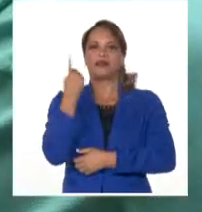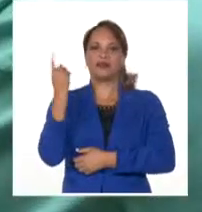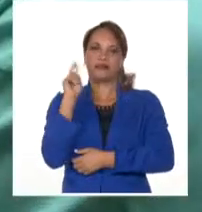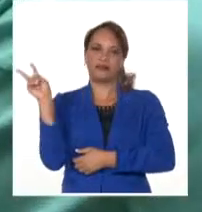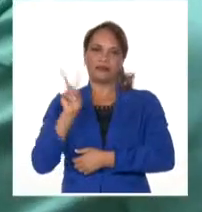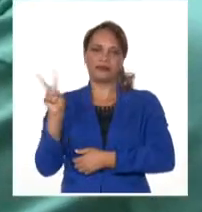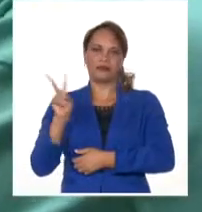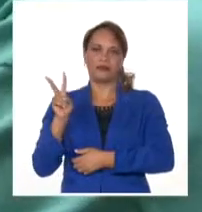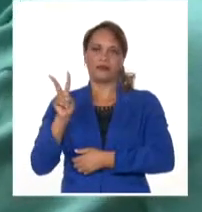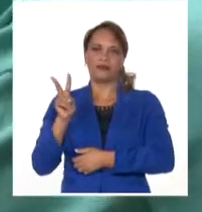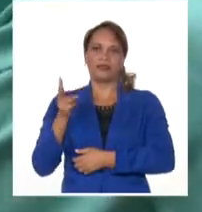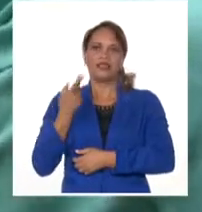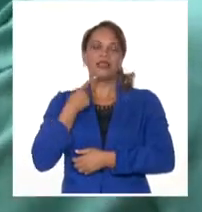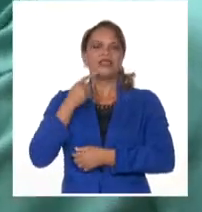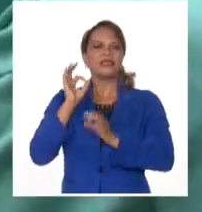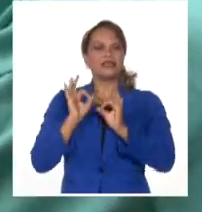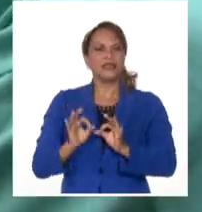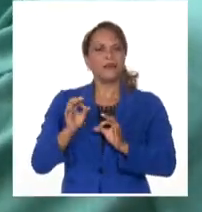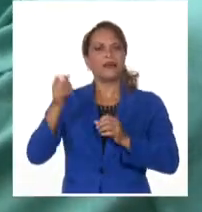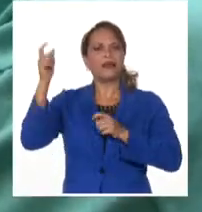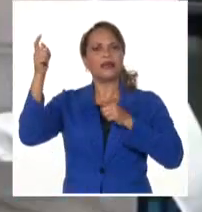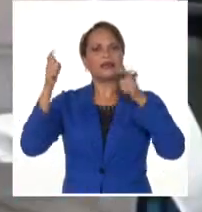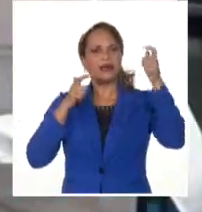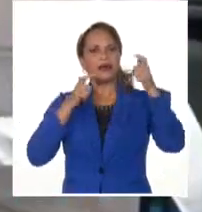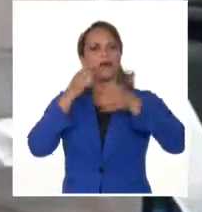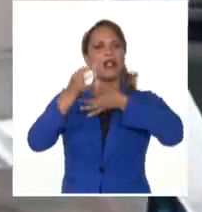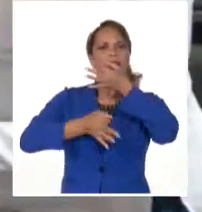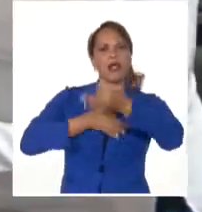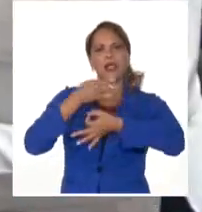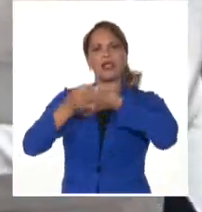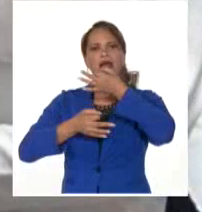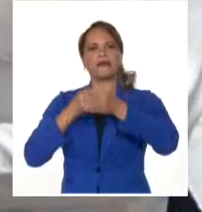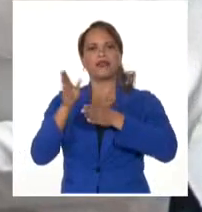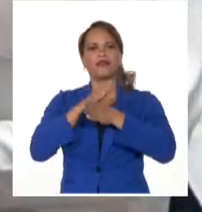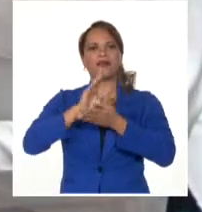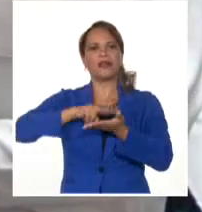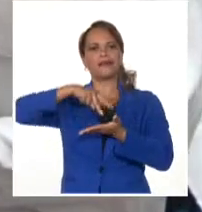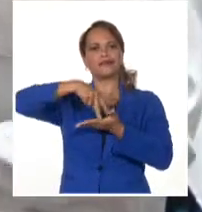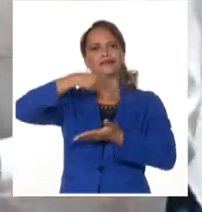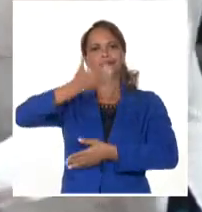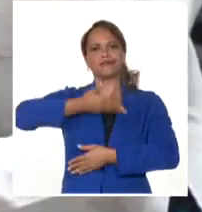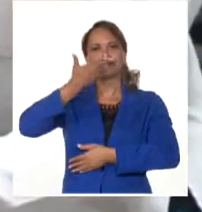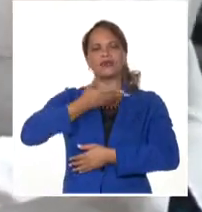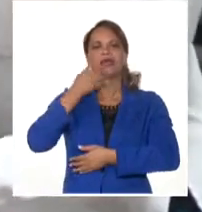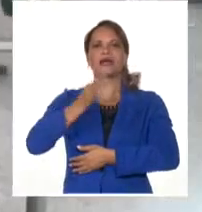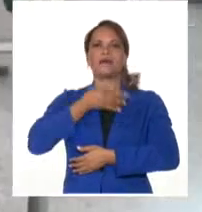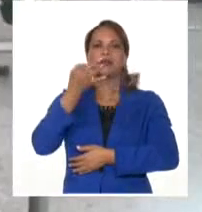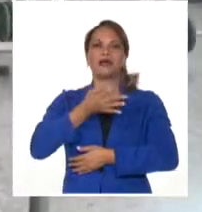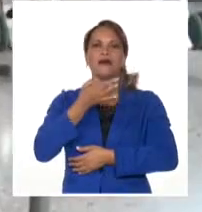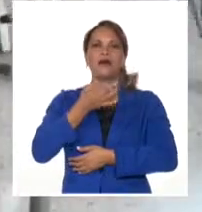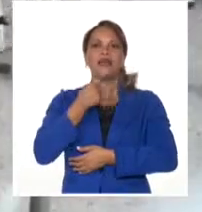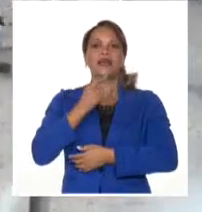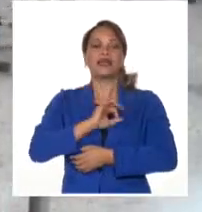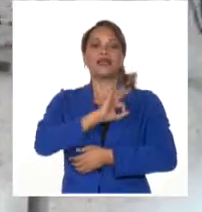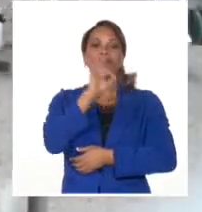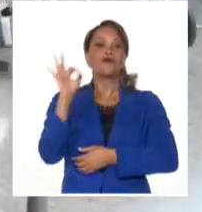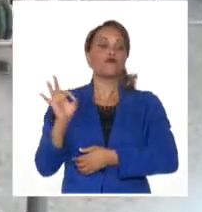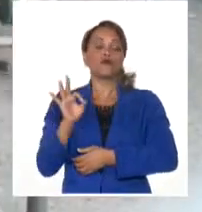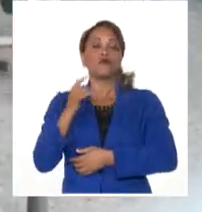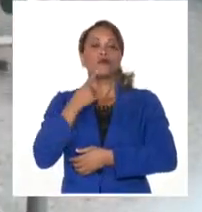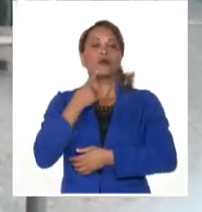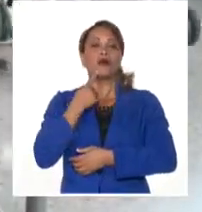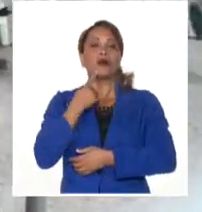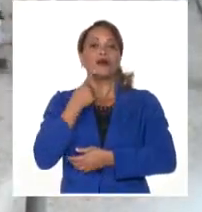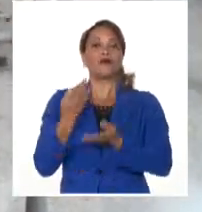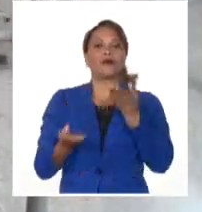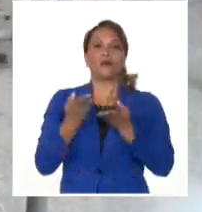No tiene precedente, Chávez lo ha dicho en varias alocuciones, decía que buscara en el mundo una misión que tuviera un precedente